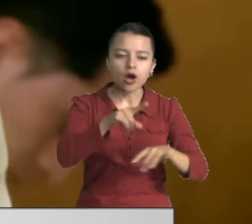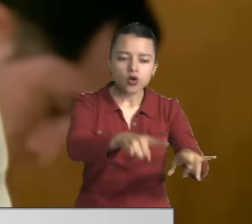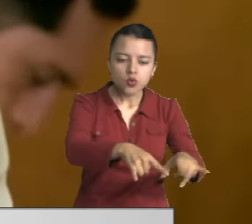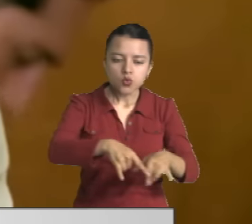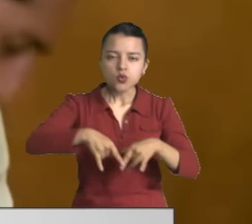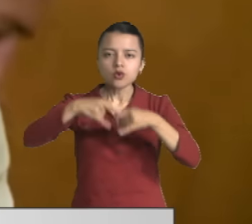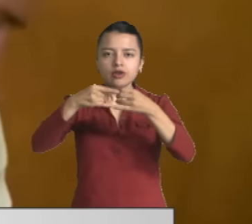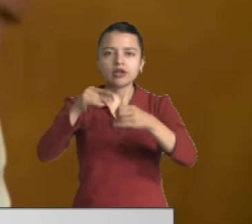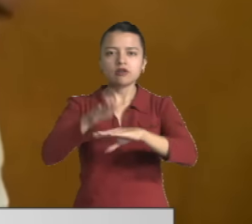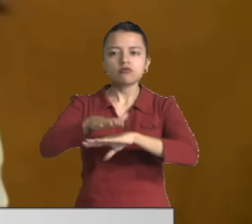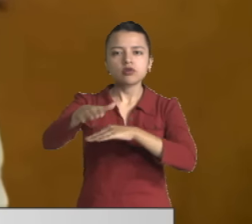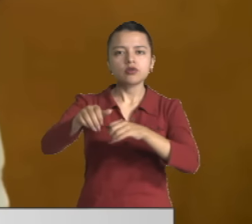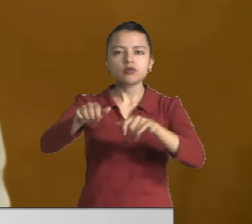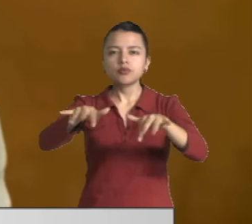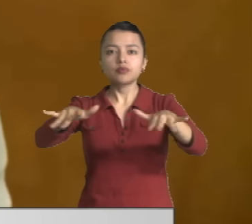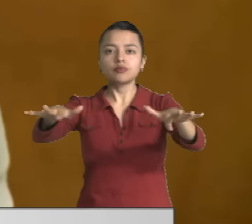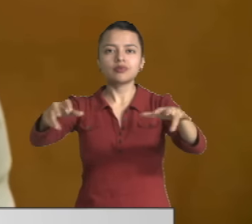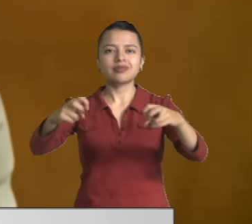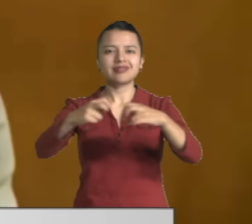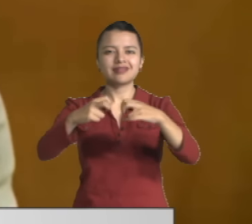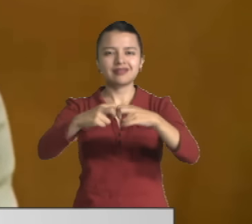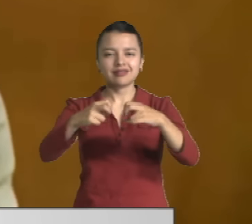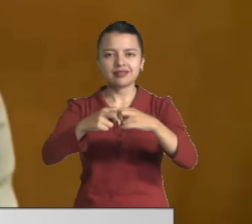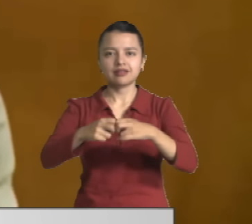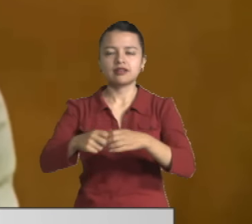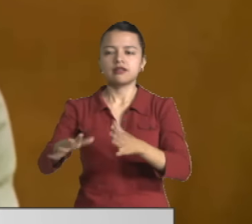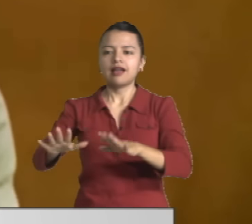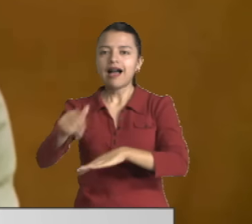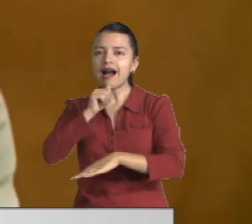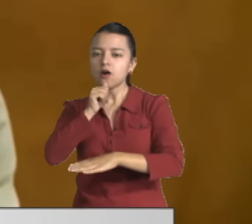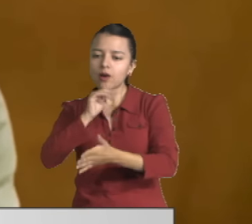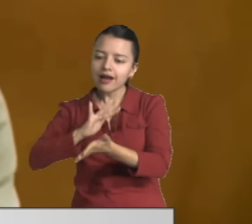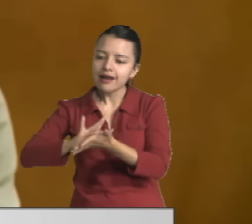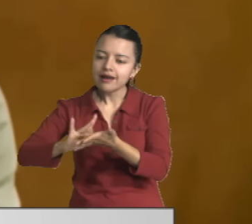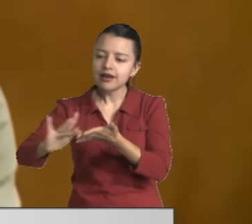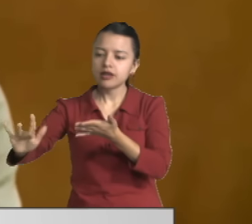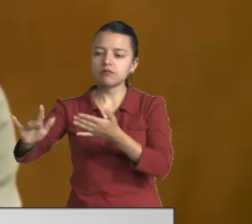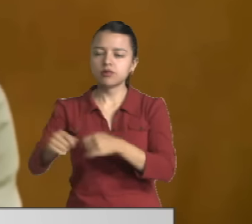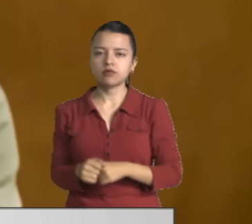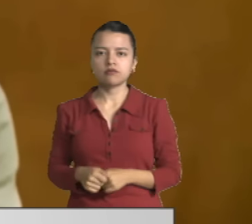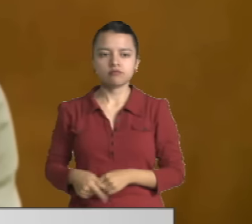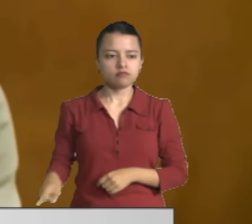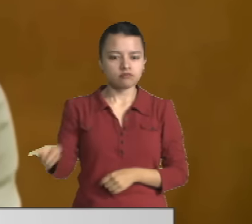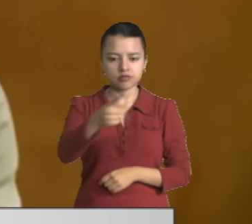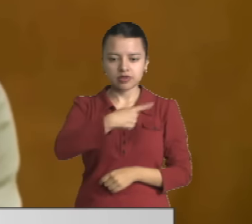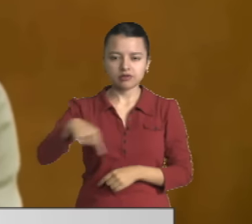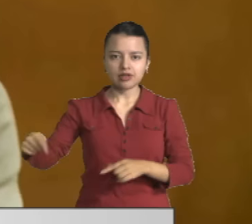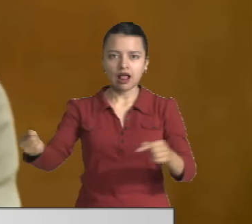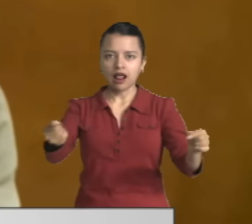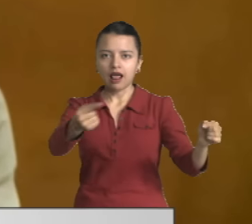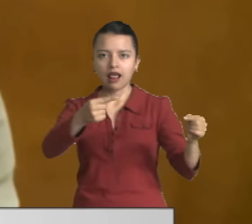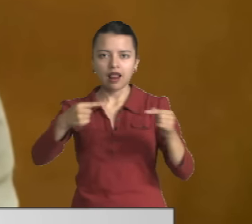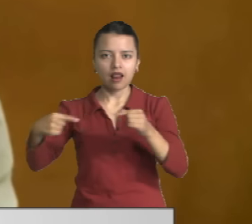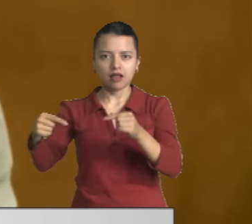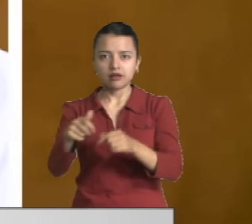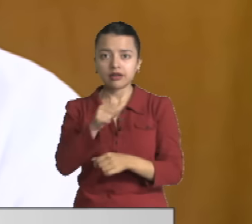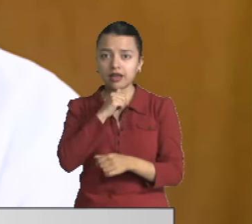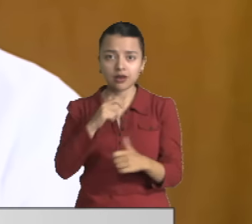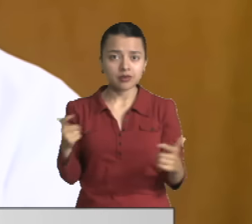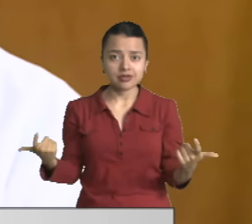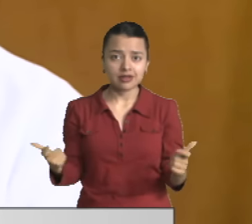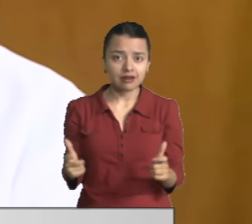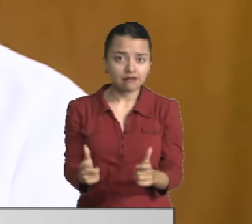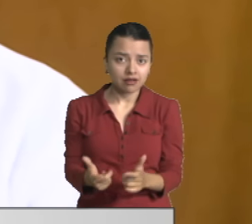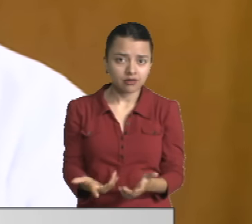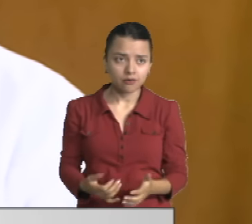el agua potable y el saneamiento compiten por un recurso cada vez más escaso e impredecible.